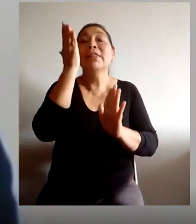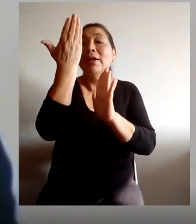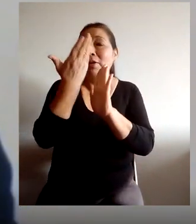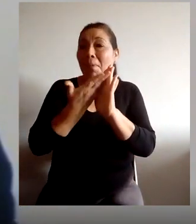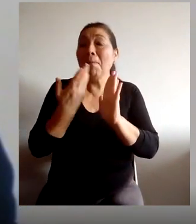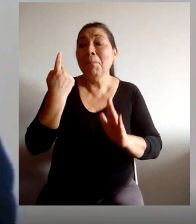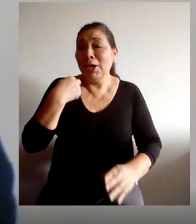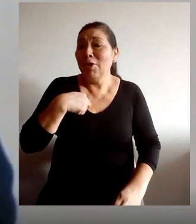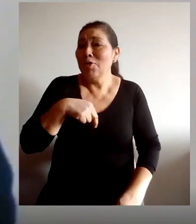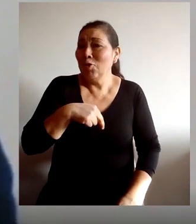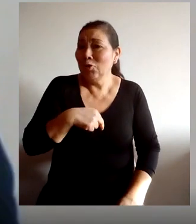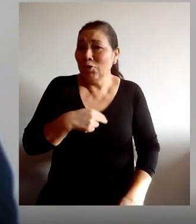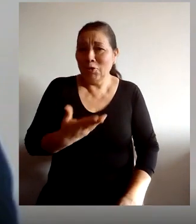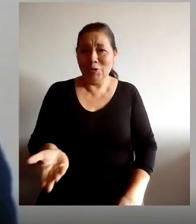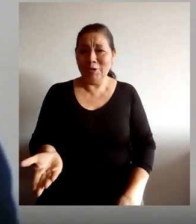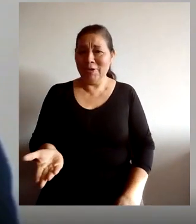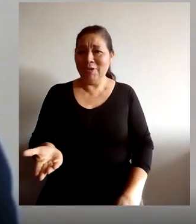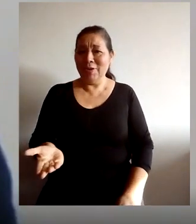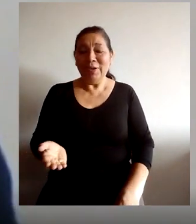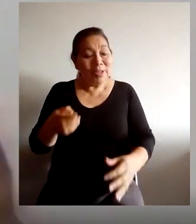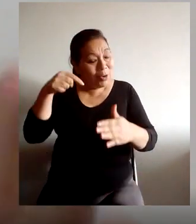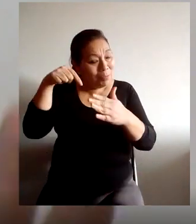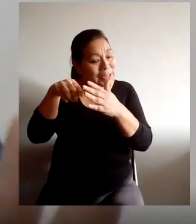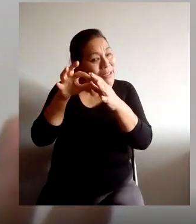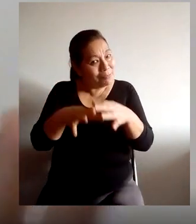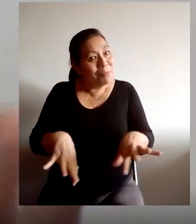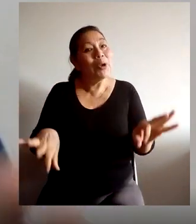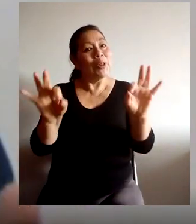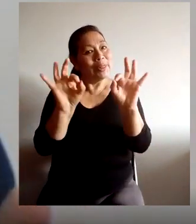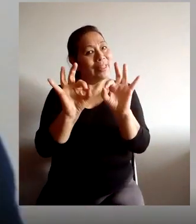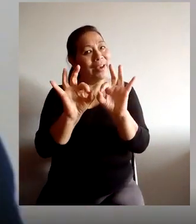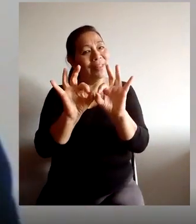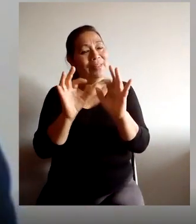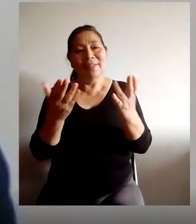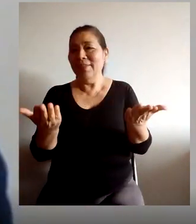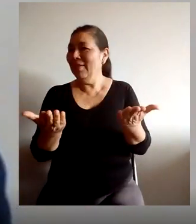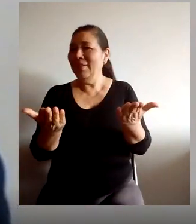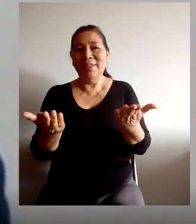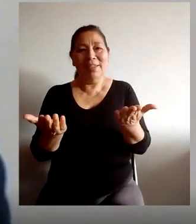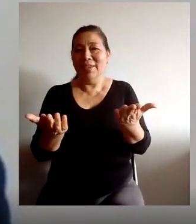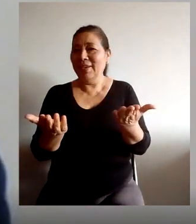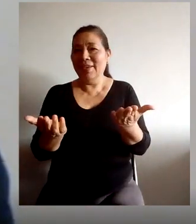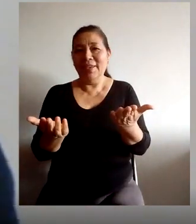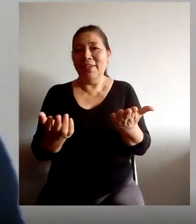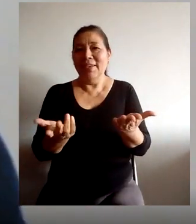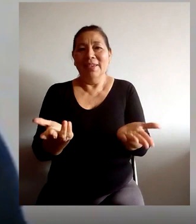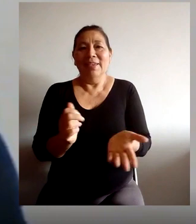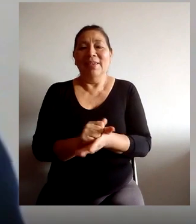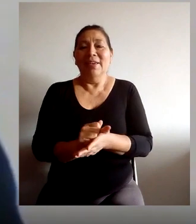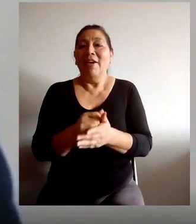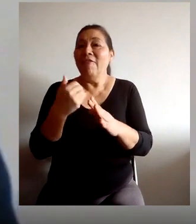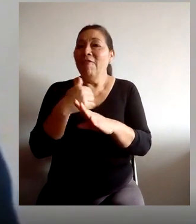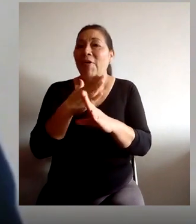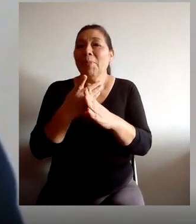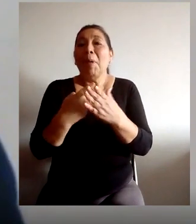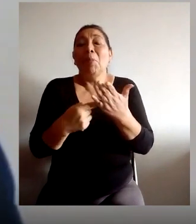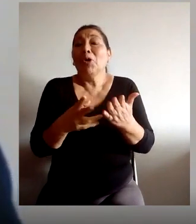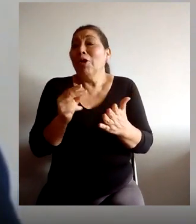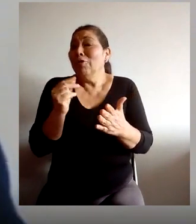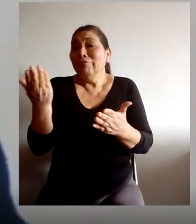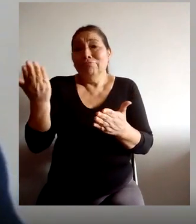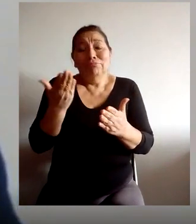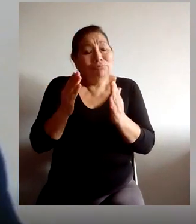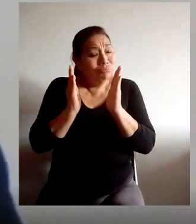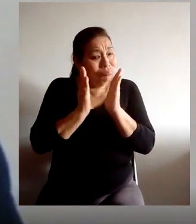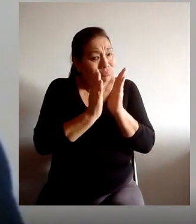argumento de forma, porque no nos estamos ciñendo únicamente en la naturaleza del documento, que si ha sido